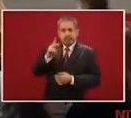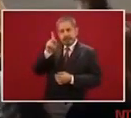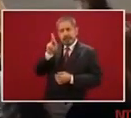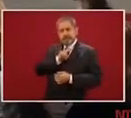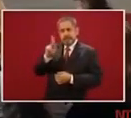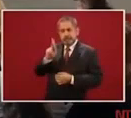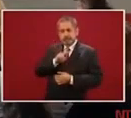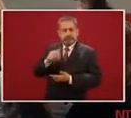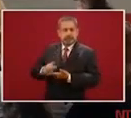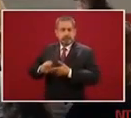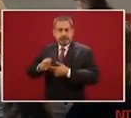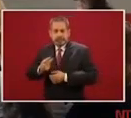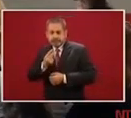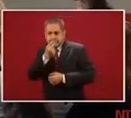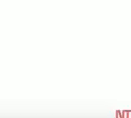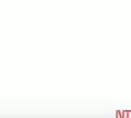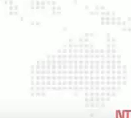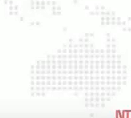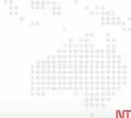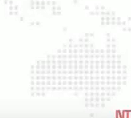se conoce médicamente